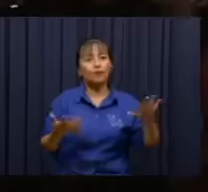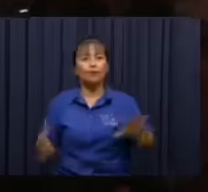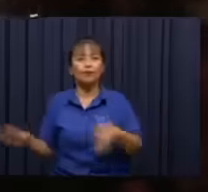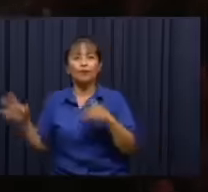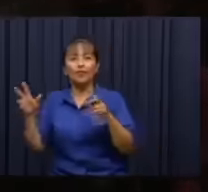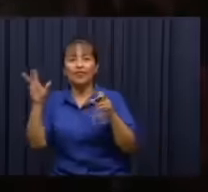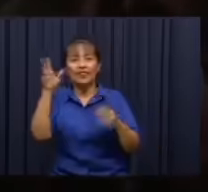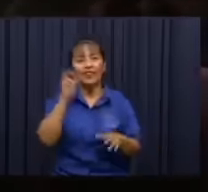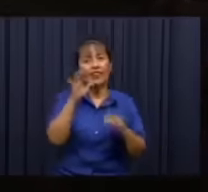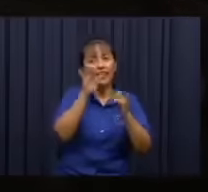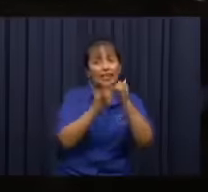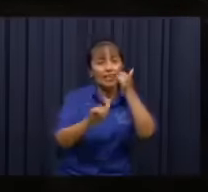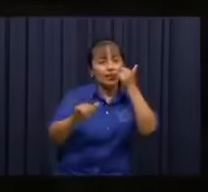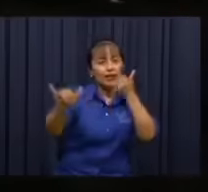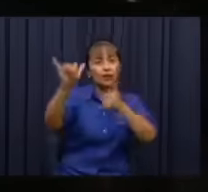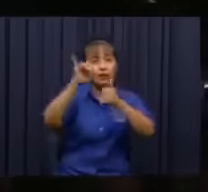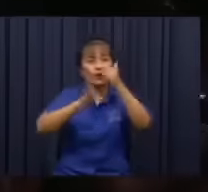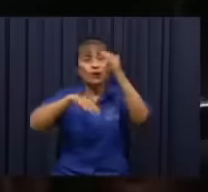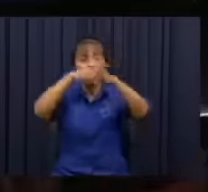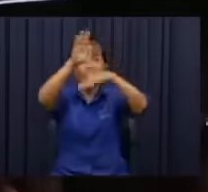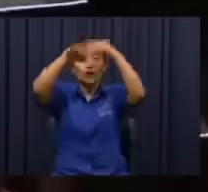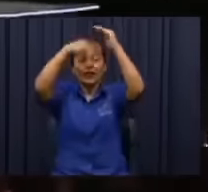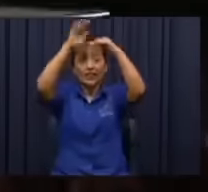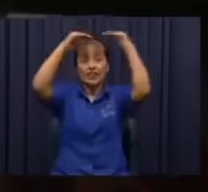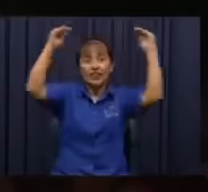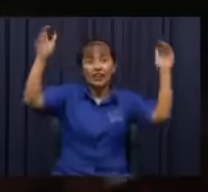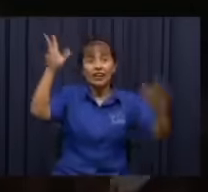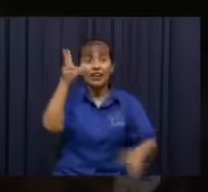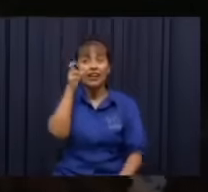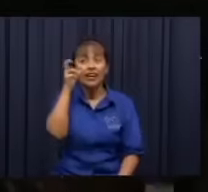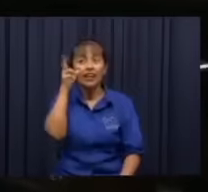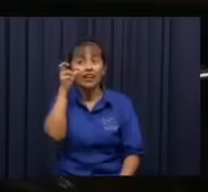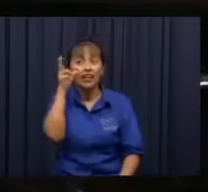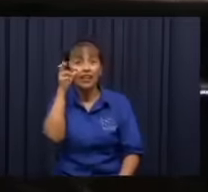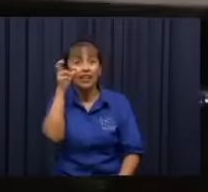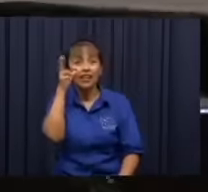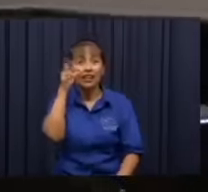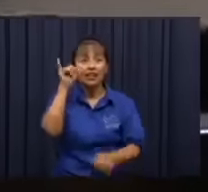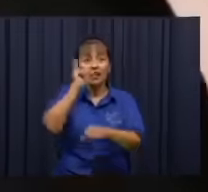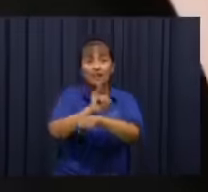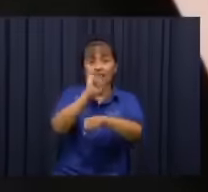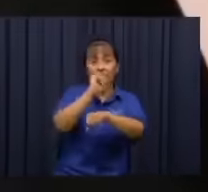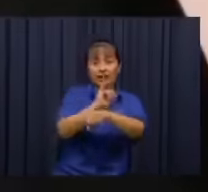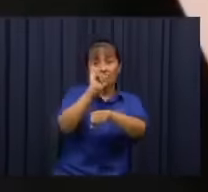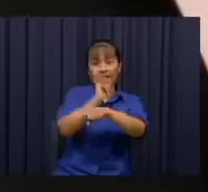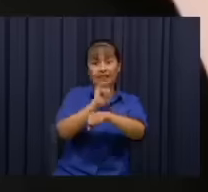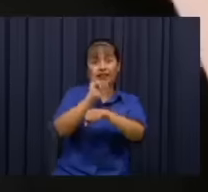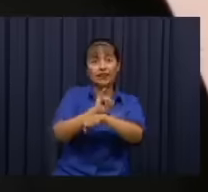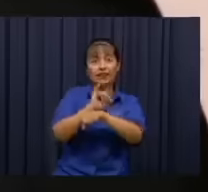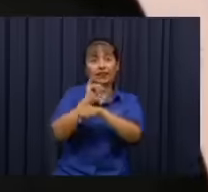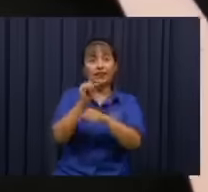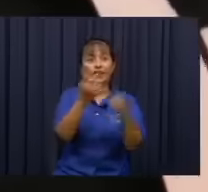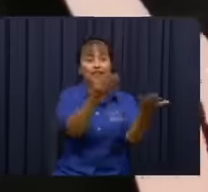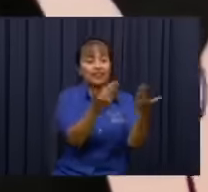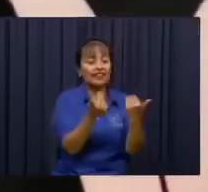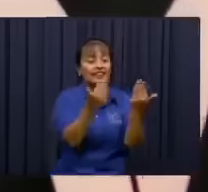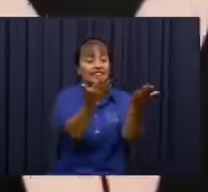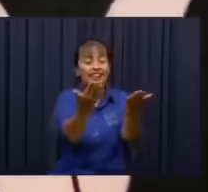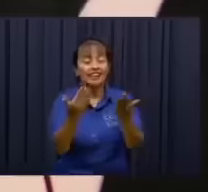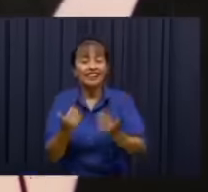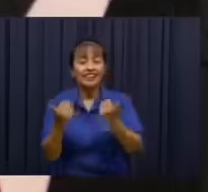En los cielos se oirá, a su amada él está llamando.